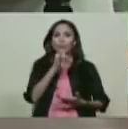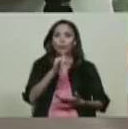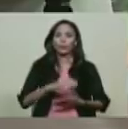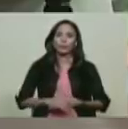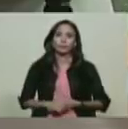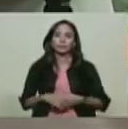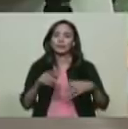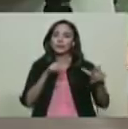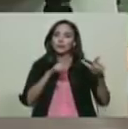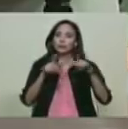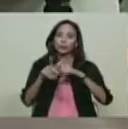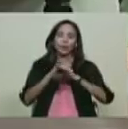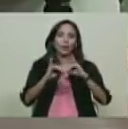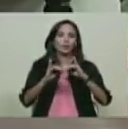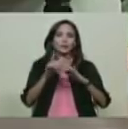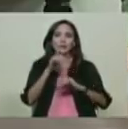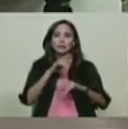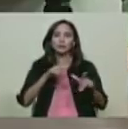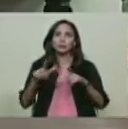ya tenemos